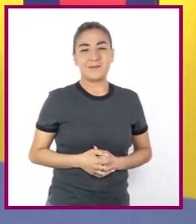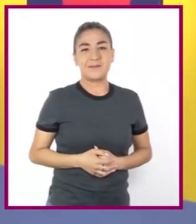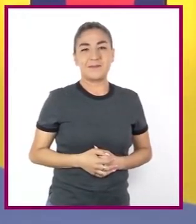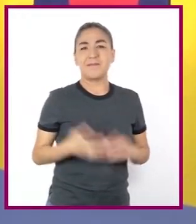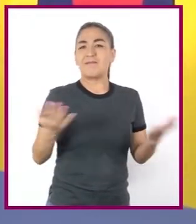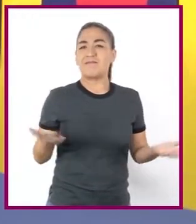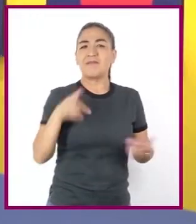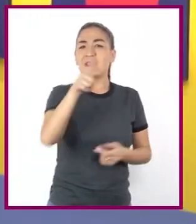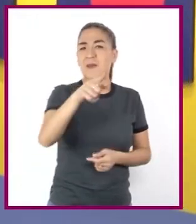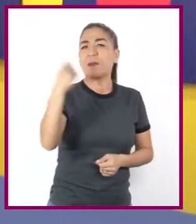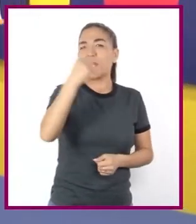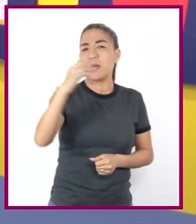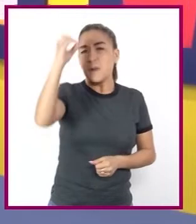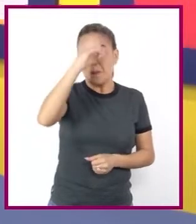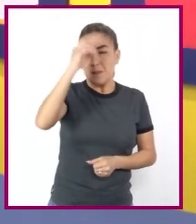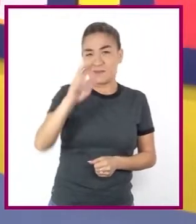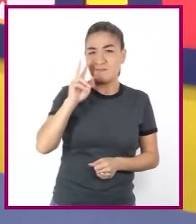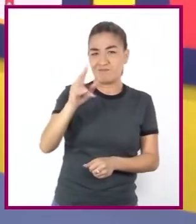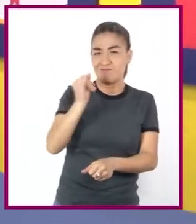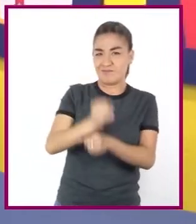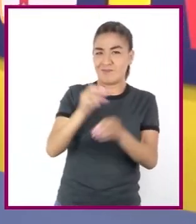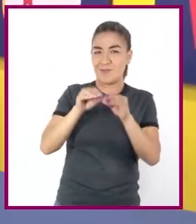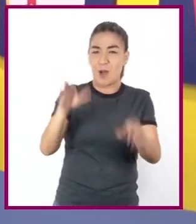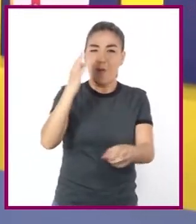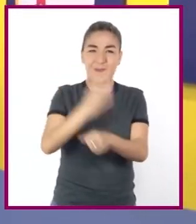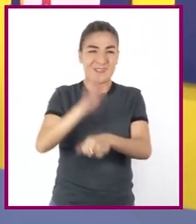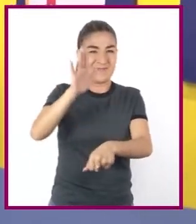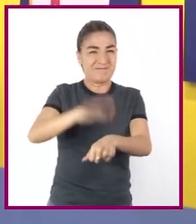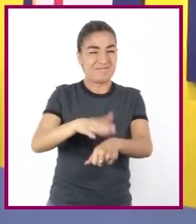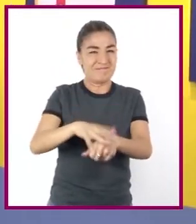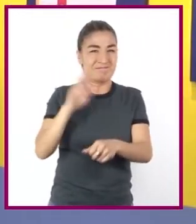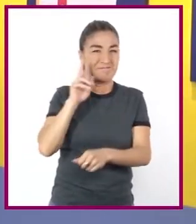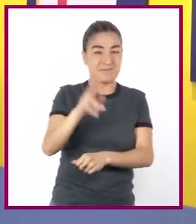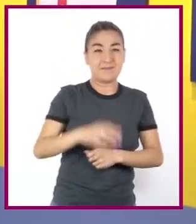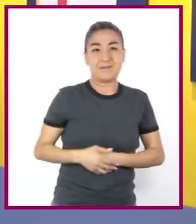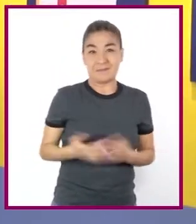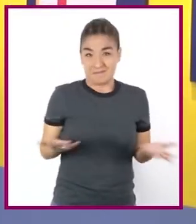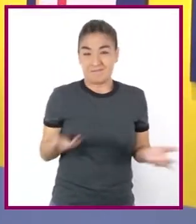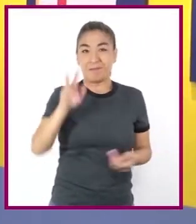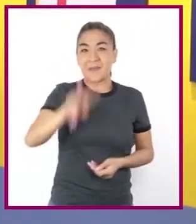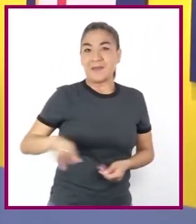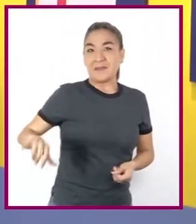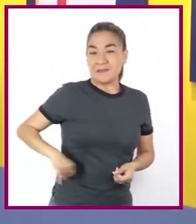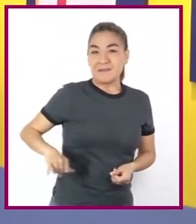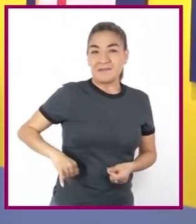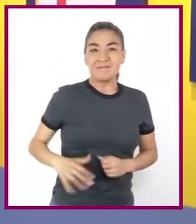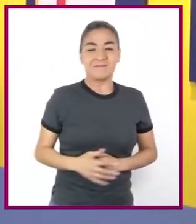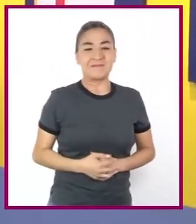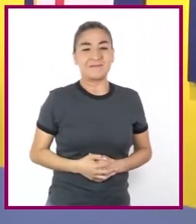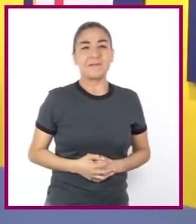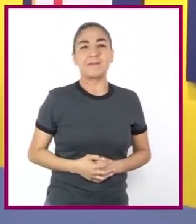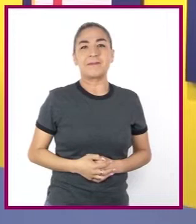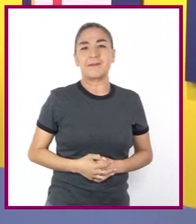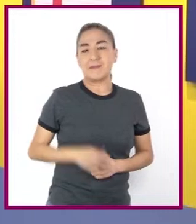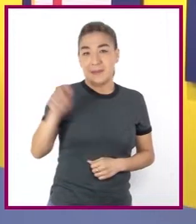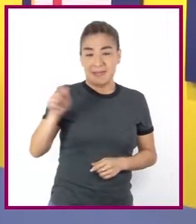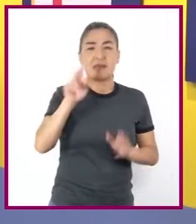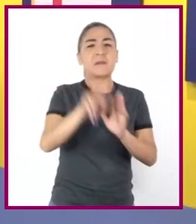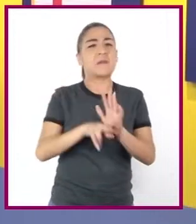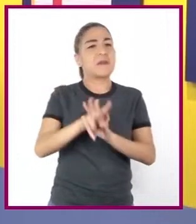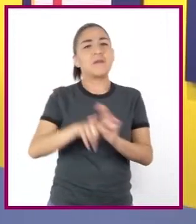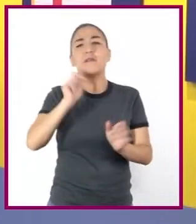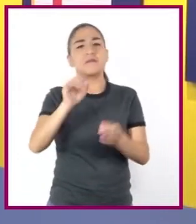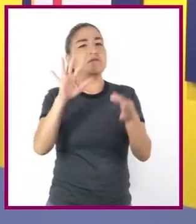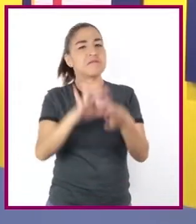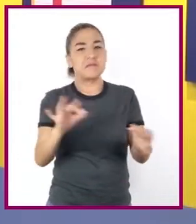¿Qué opinan acerca de la información que les acabo de compartir? Es interesante, ¿verdad? En el video se habla de personas